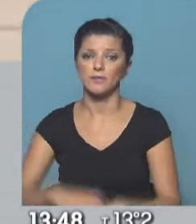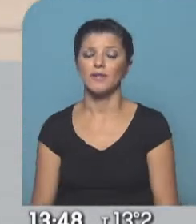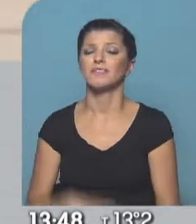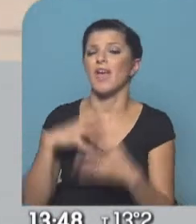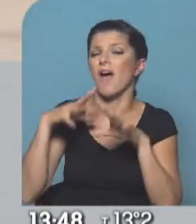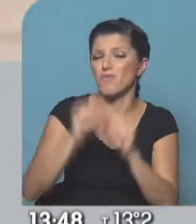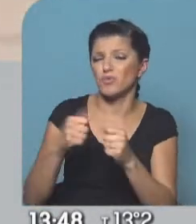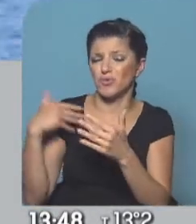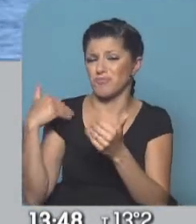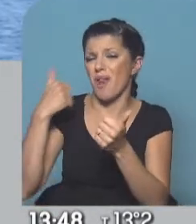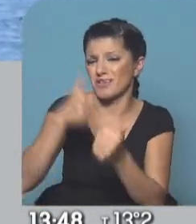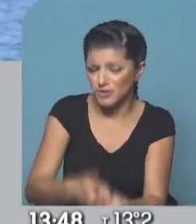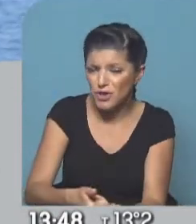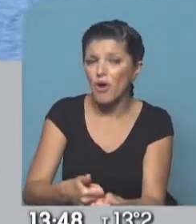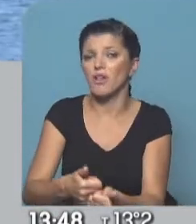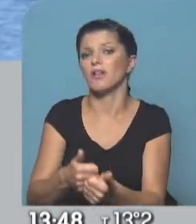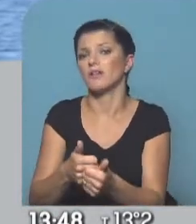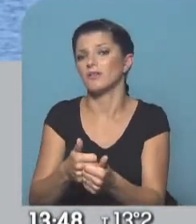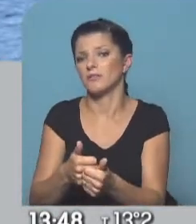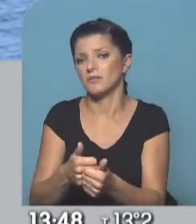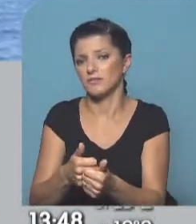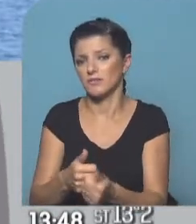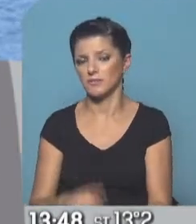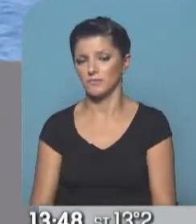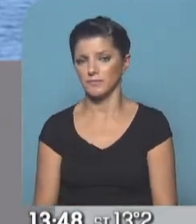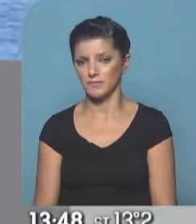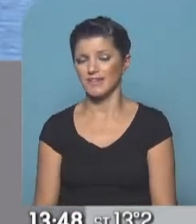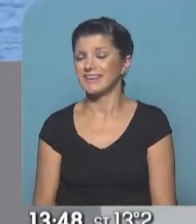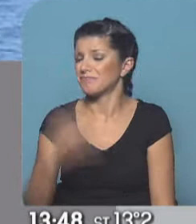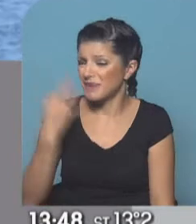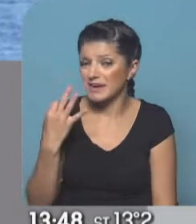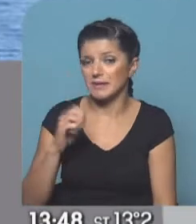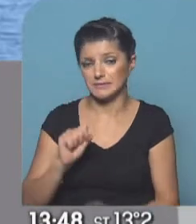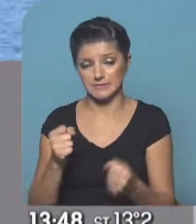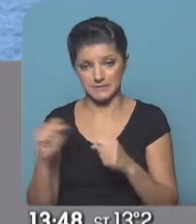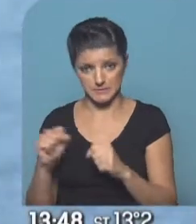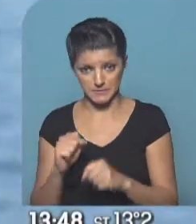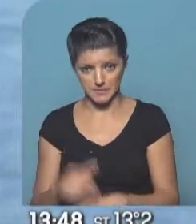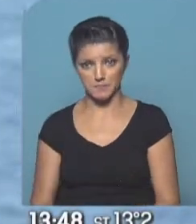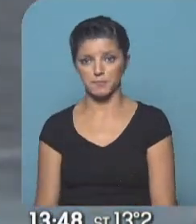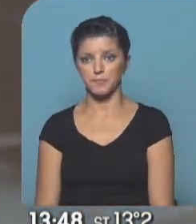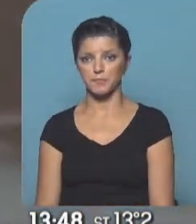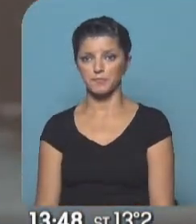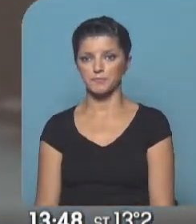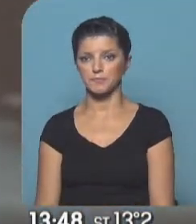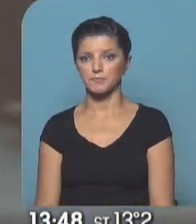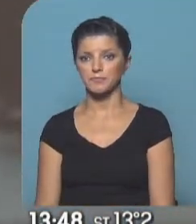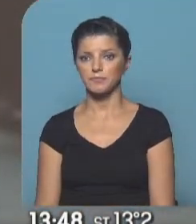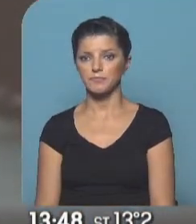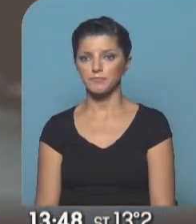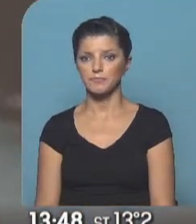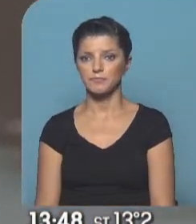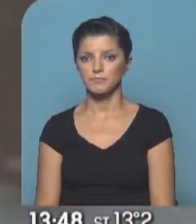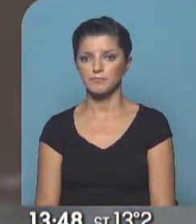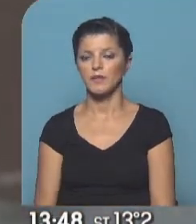abusos sexuales y de todo tipo de abusos, que es realmente desesperante. José. Sí, me quería unir lo que